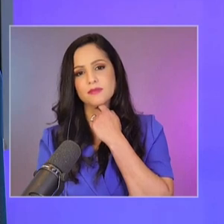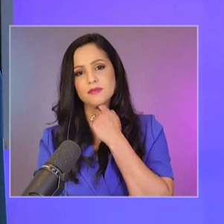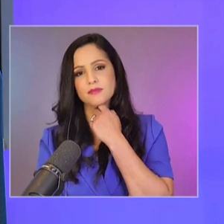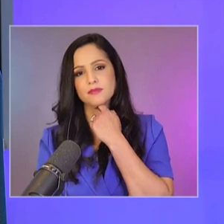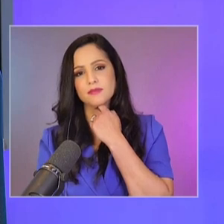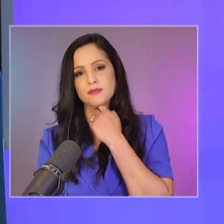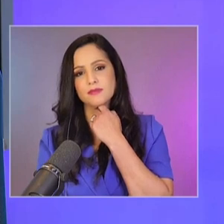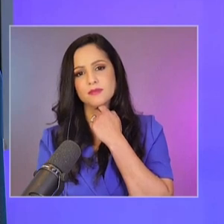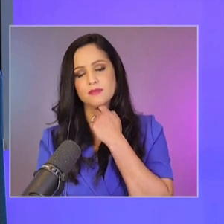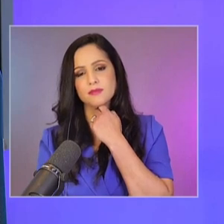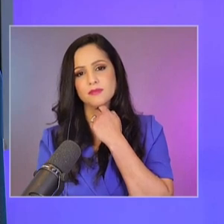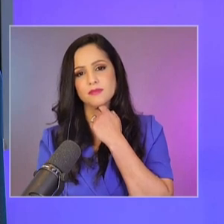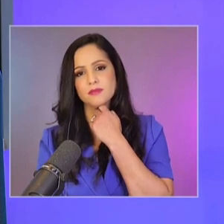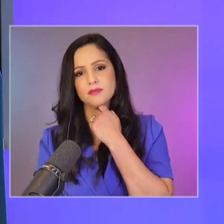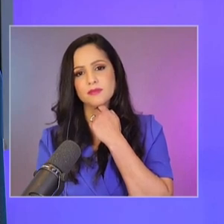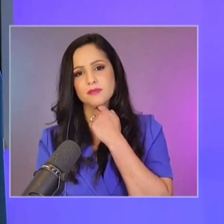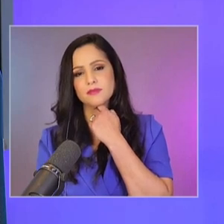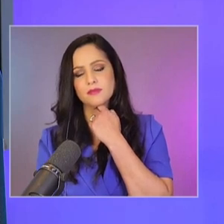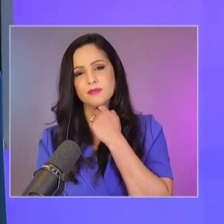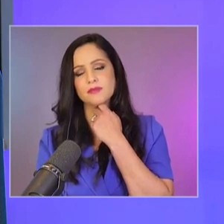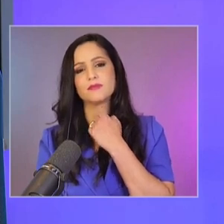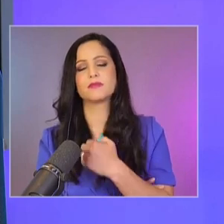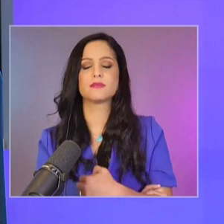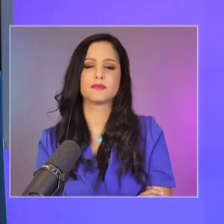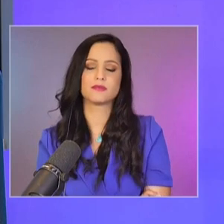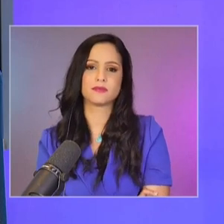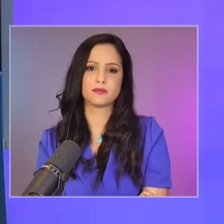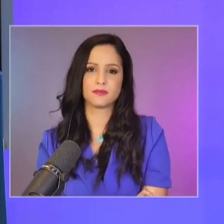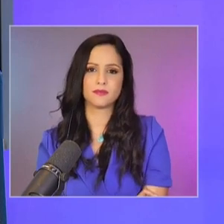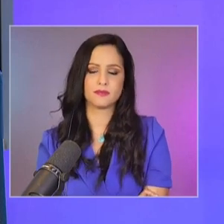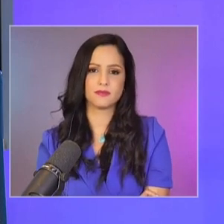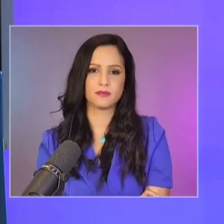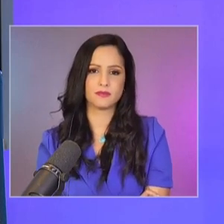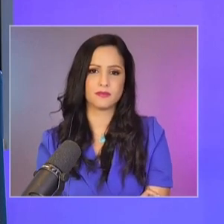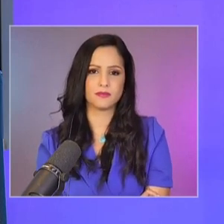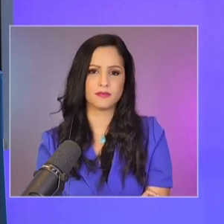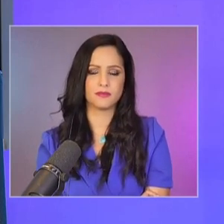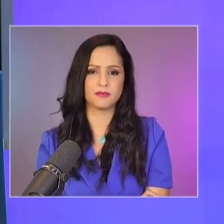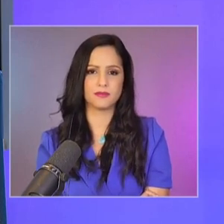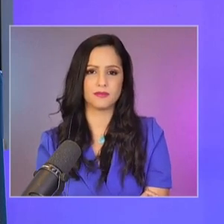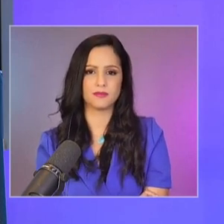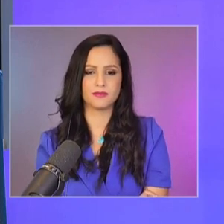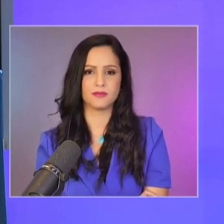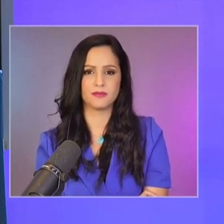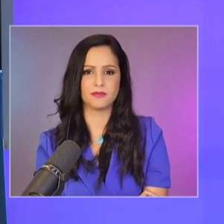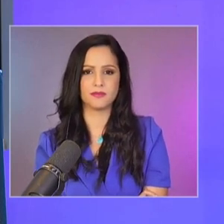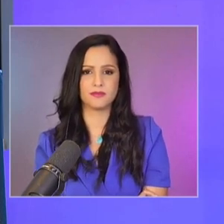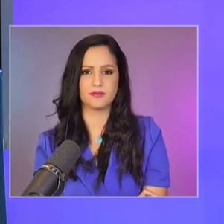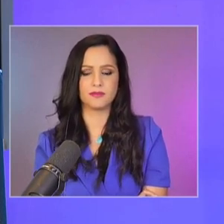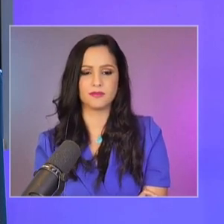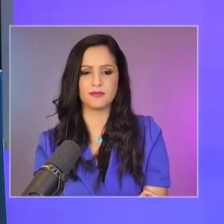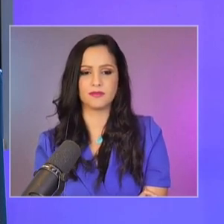melancólica y larga no es verdad que tú encuentras que yo soy un perverso porque soy en tu vida más inútil que un verso